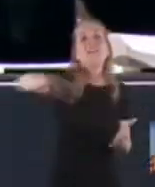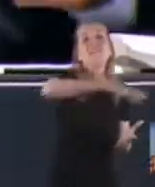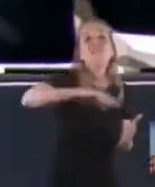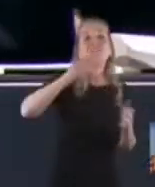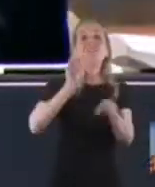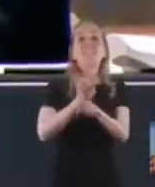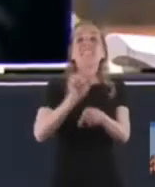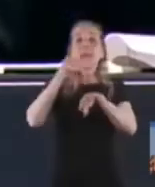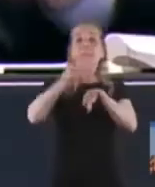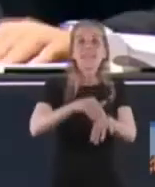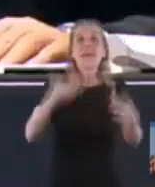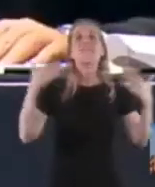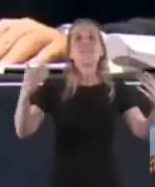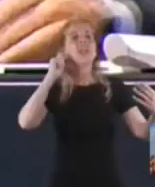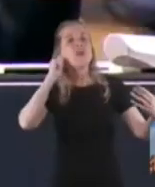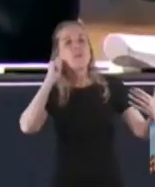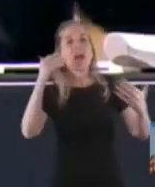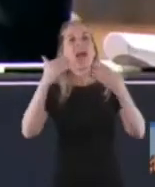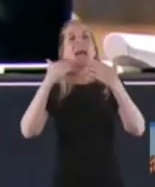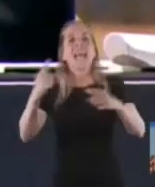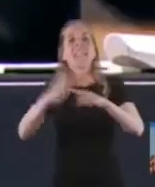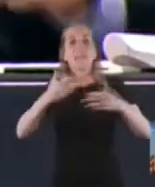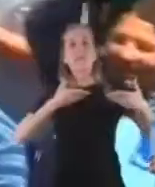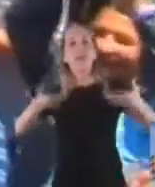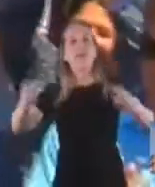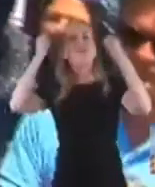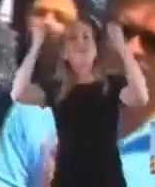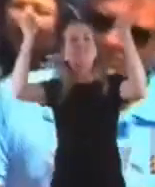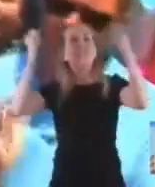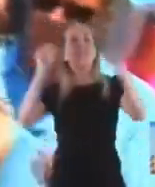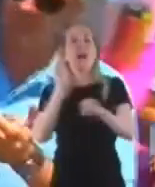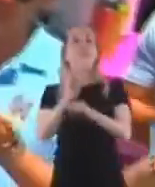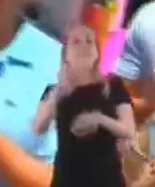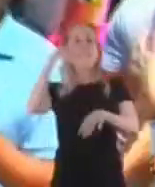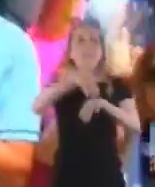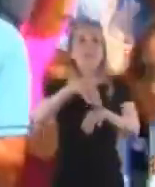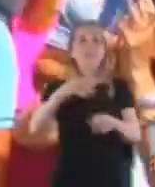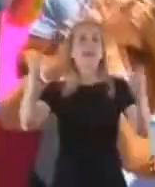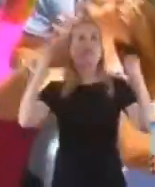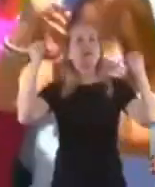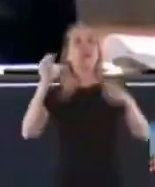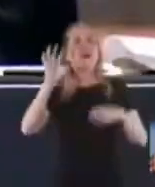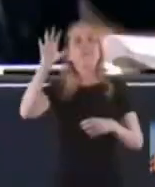feliz cumpleaños, gracias por recibirme. ¡Viva Villa Mercedes!